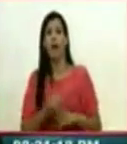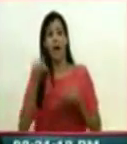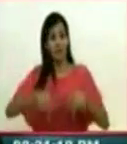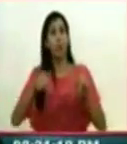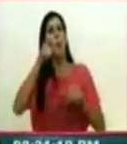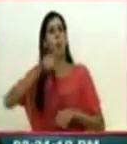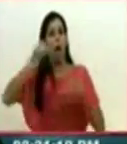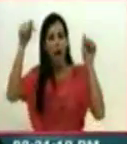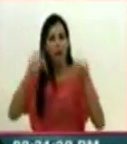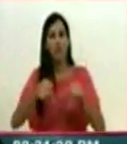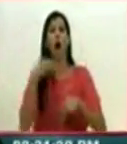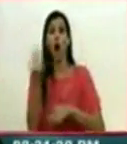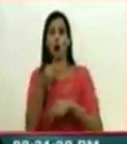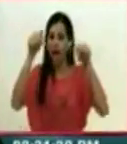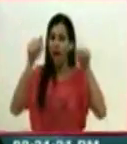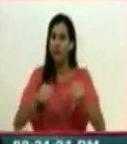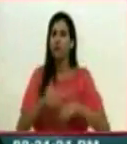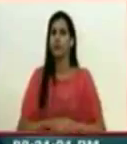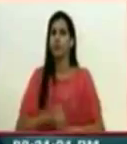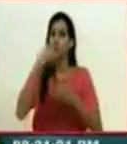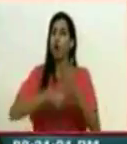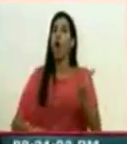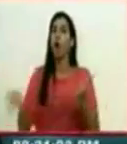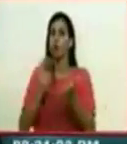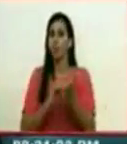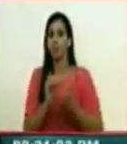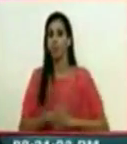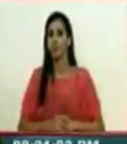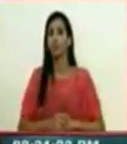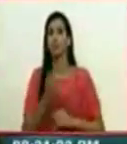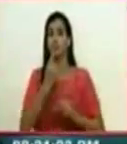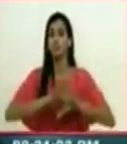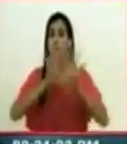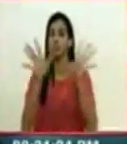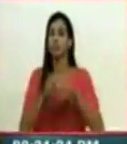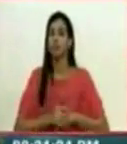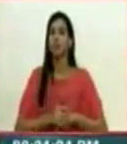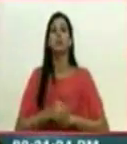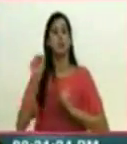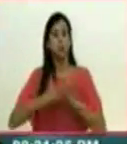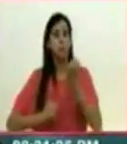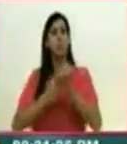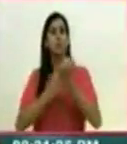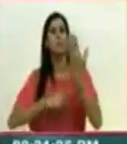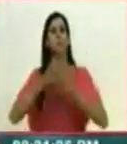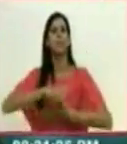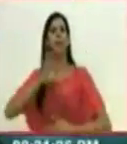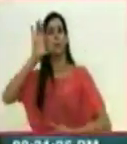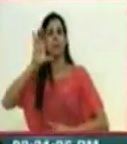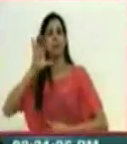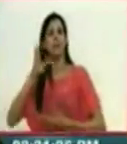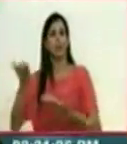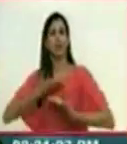la juventud dando su batalla una vez más. Enfatizaron que están sumados a defender el plan de la patria, legado